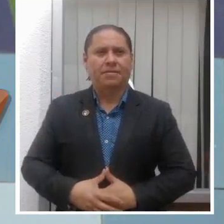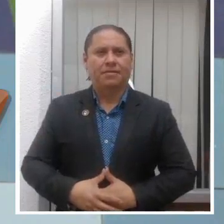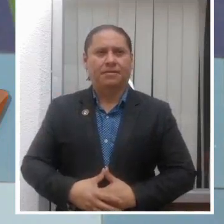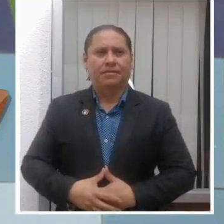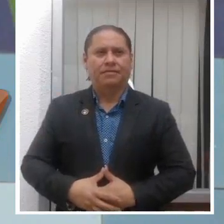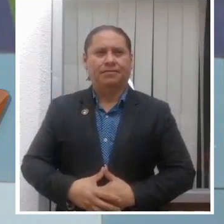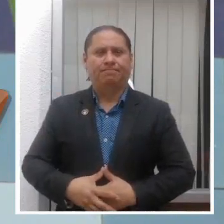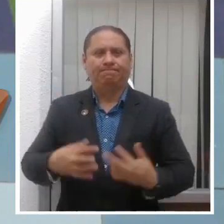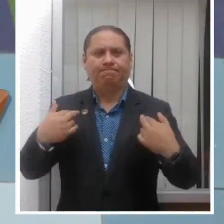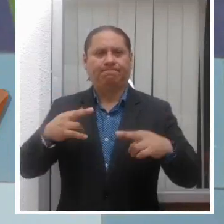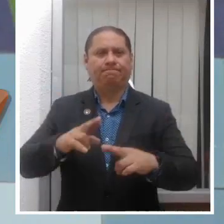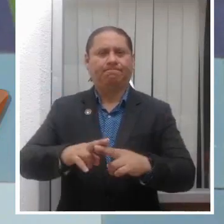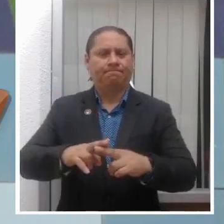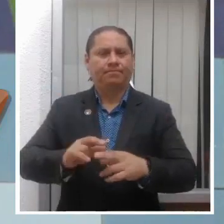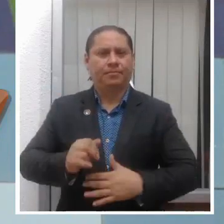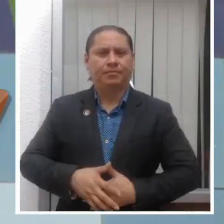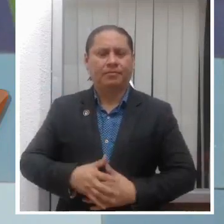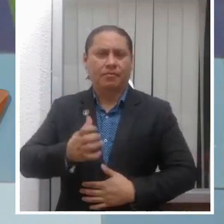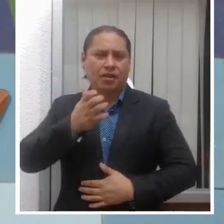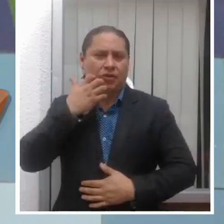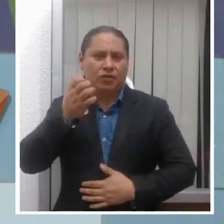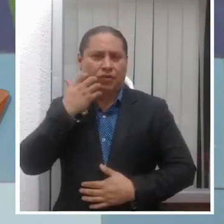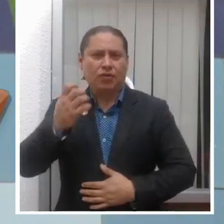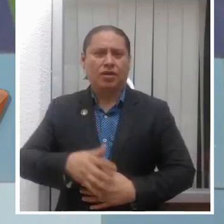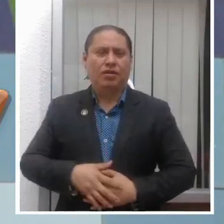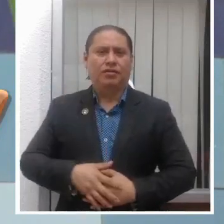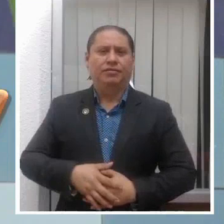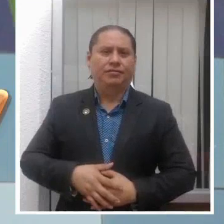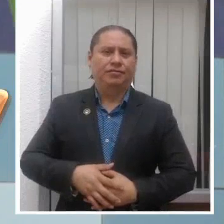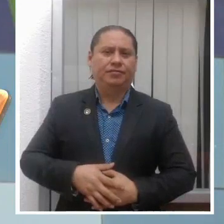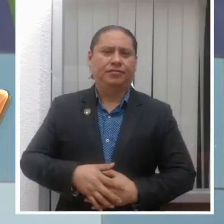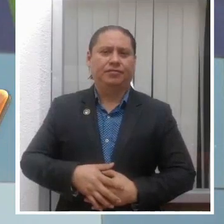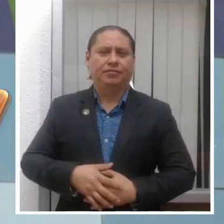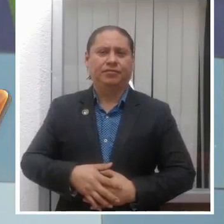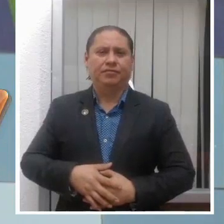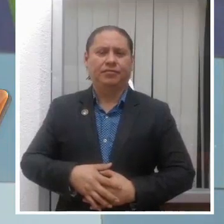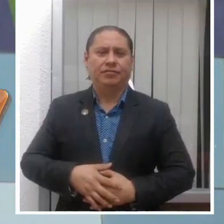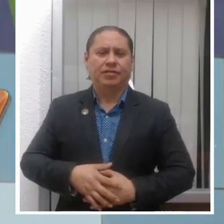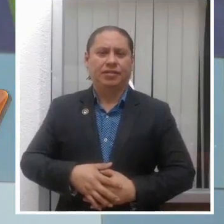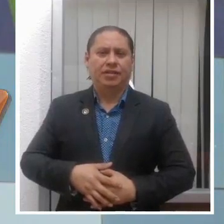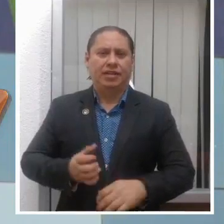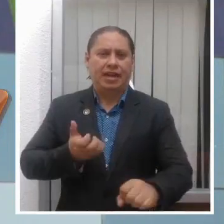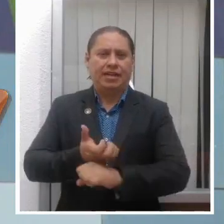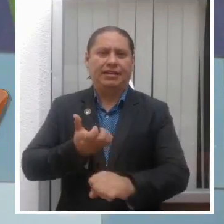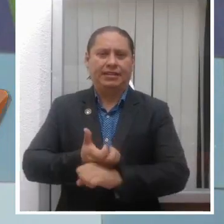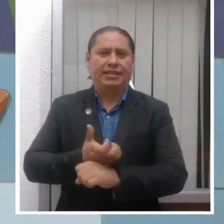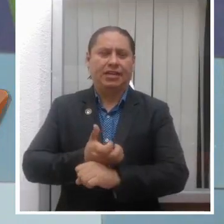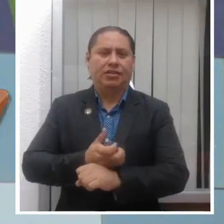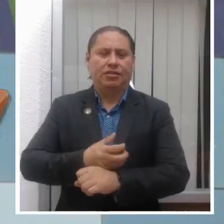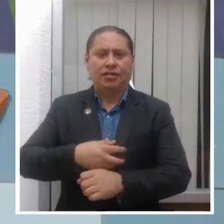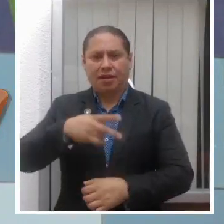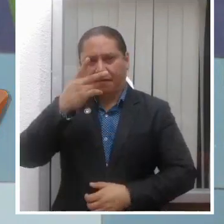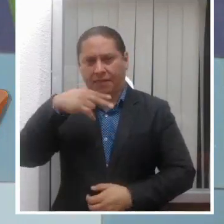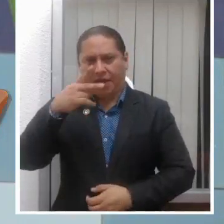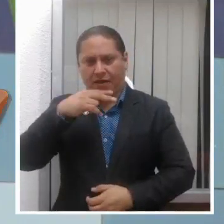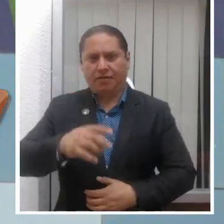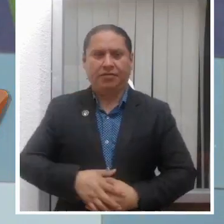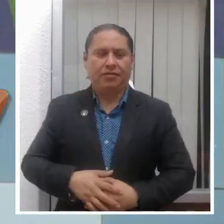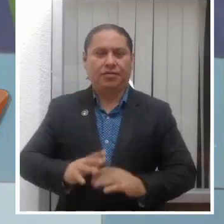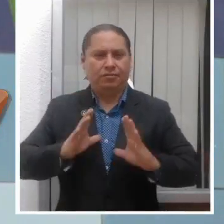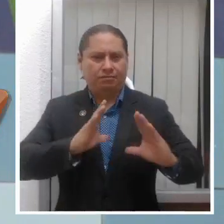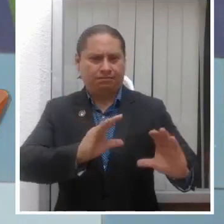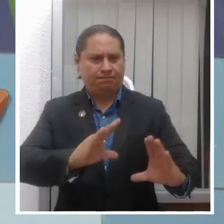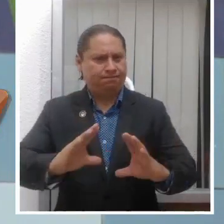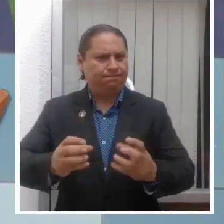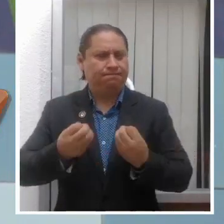a mis maestros que tuve en la Escuela del Estado de México, en Santiago Tianguistenco, que ellos me enseñaron